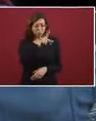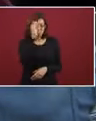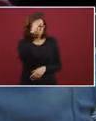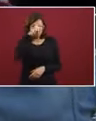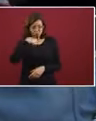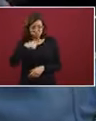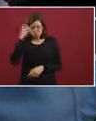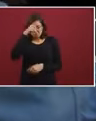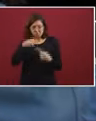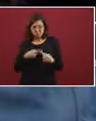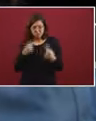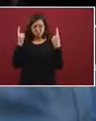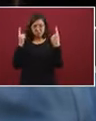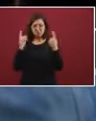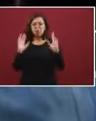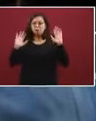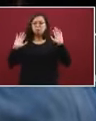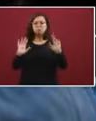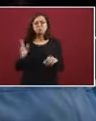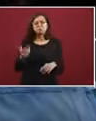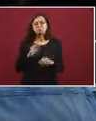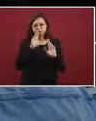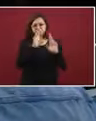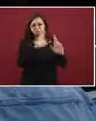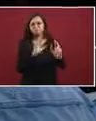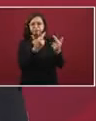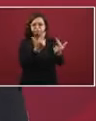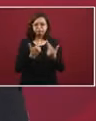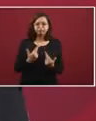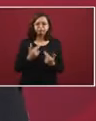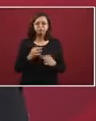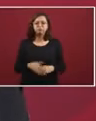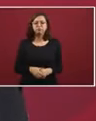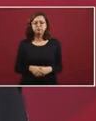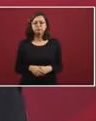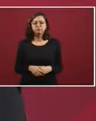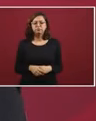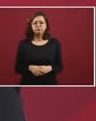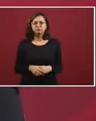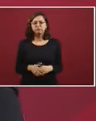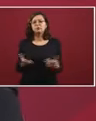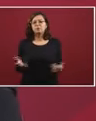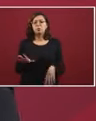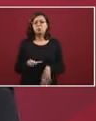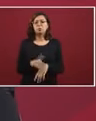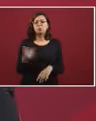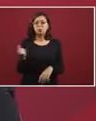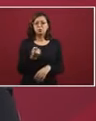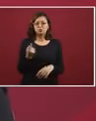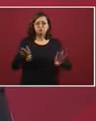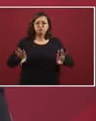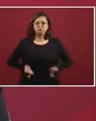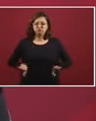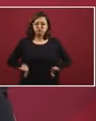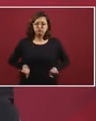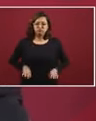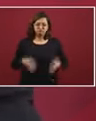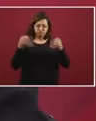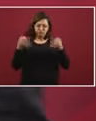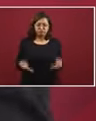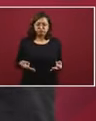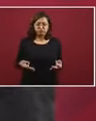muchas ocasiones. Sin embargo, nos respetamos. Nos respetamos porque tenemos unos principios.